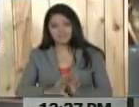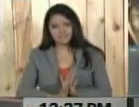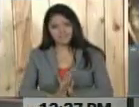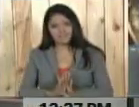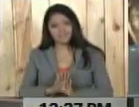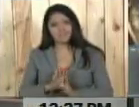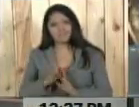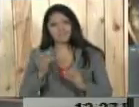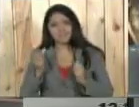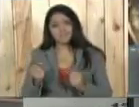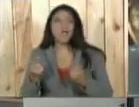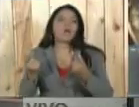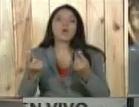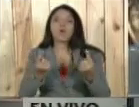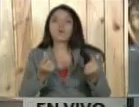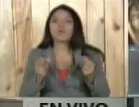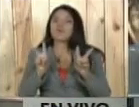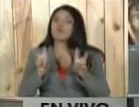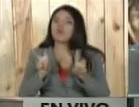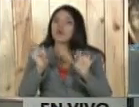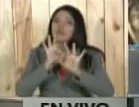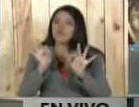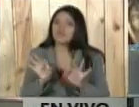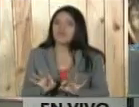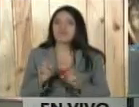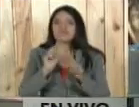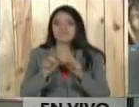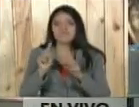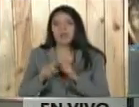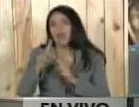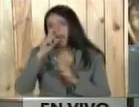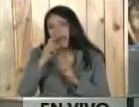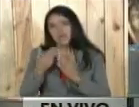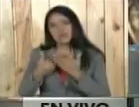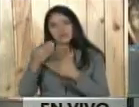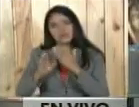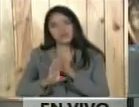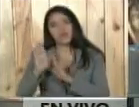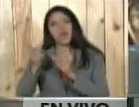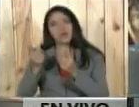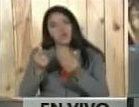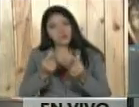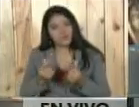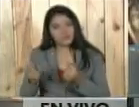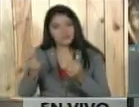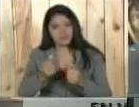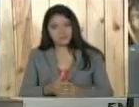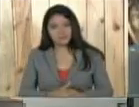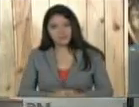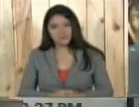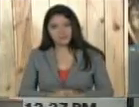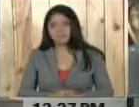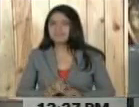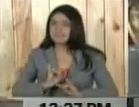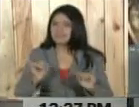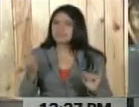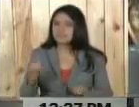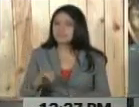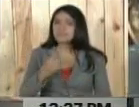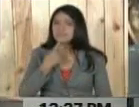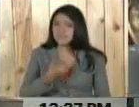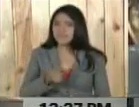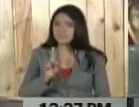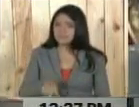levantamiento económico de un nuevo modelo diversificado, años de recuperación económica. Ya tenemos, le decía yo